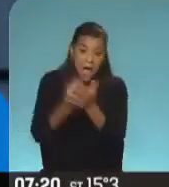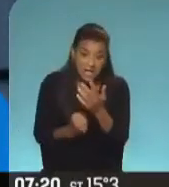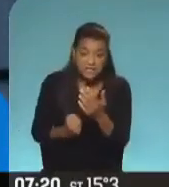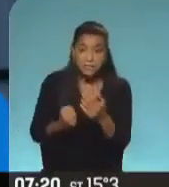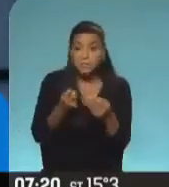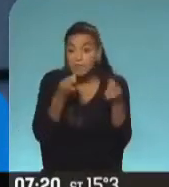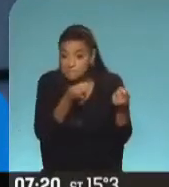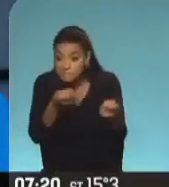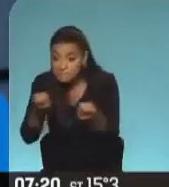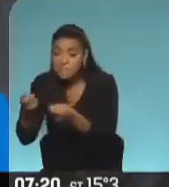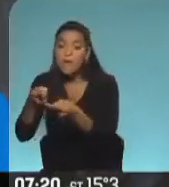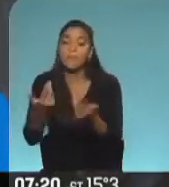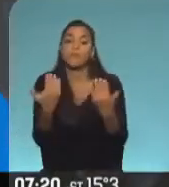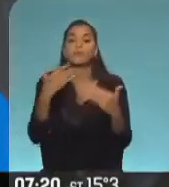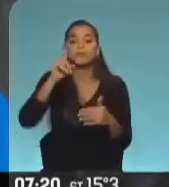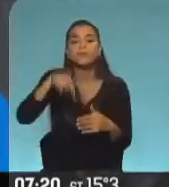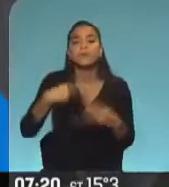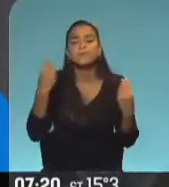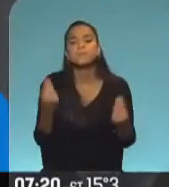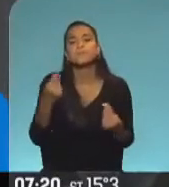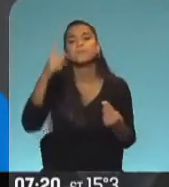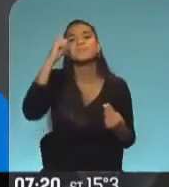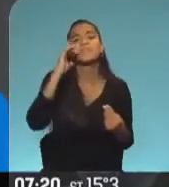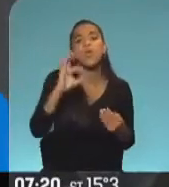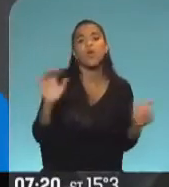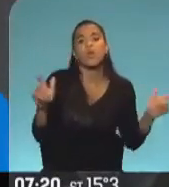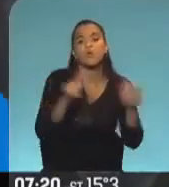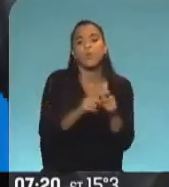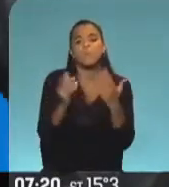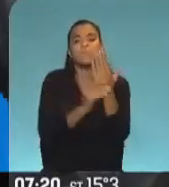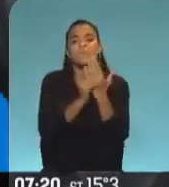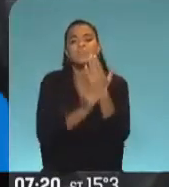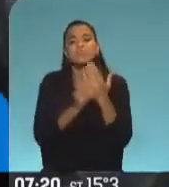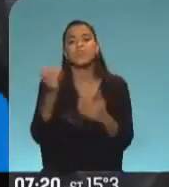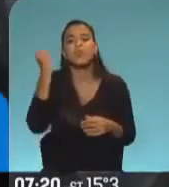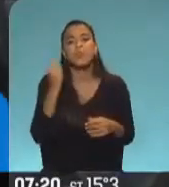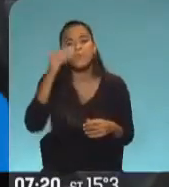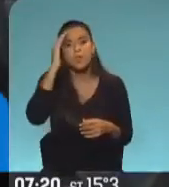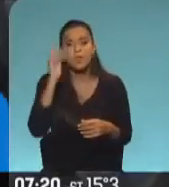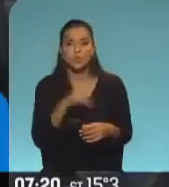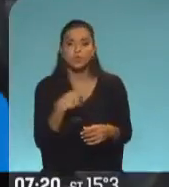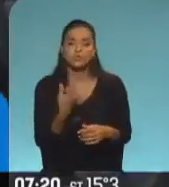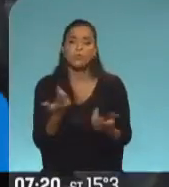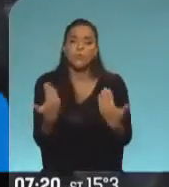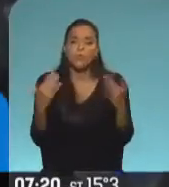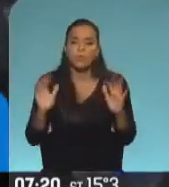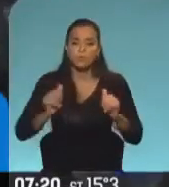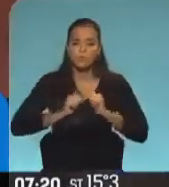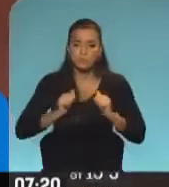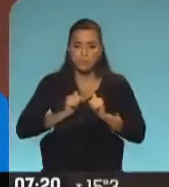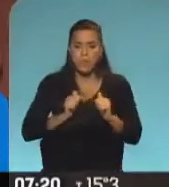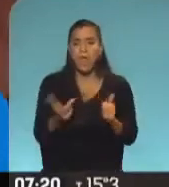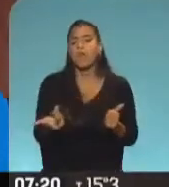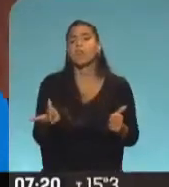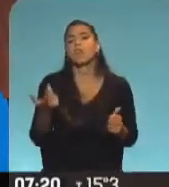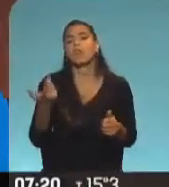ahí puede estar la llave. Florencia, ¿qué significa cuando el CEO se reúne con el ministro de Economía, Martín Guzmán, y le dice, nosotros podemos esperar otro gobierno? ¿Qué lectura se hace? Nosotros tenemos